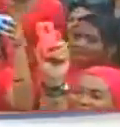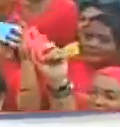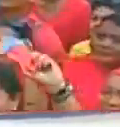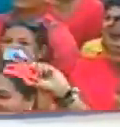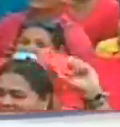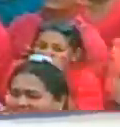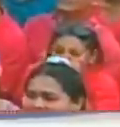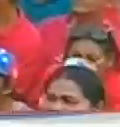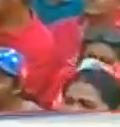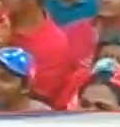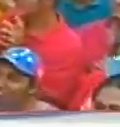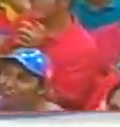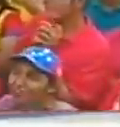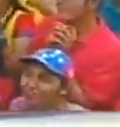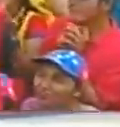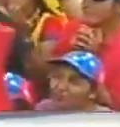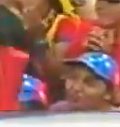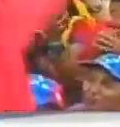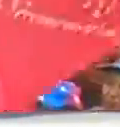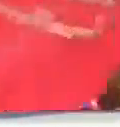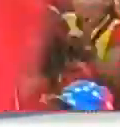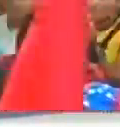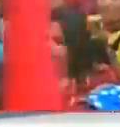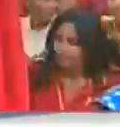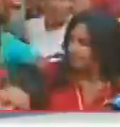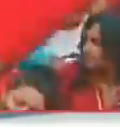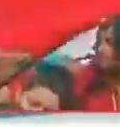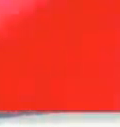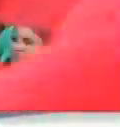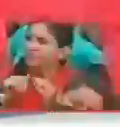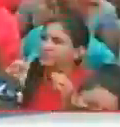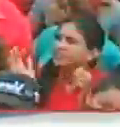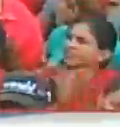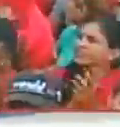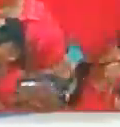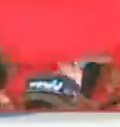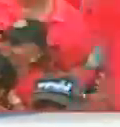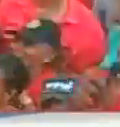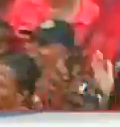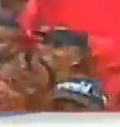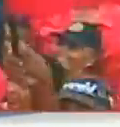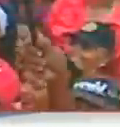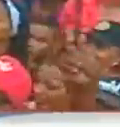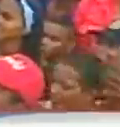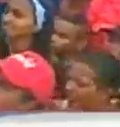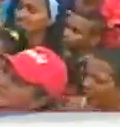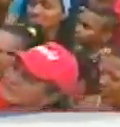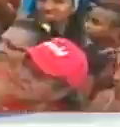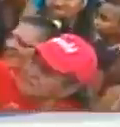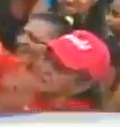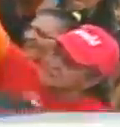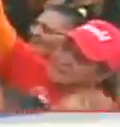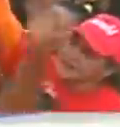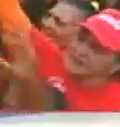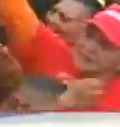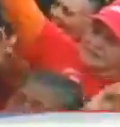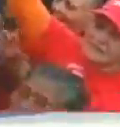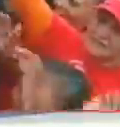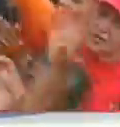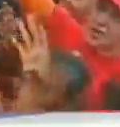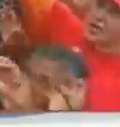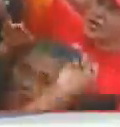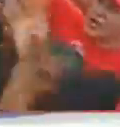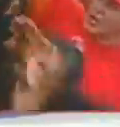ha dicho hoy aquí que no le tiene ningún miedo a las amenazas y a las sanciones del imperialismo,